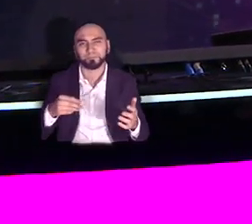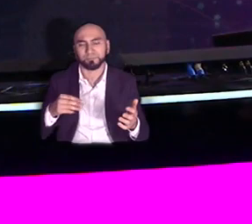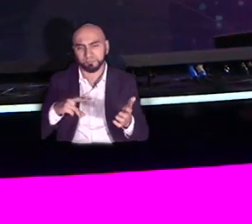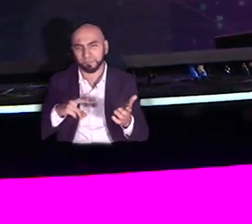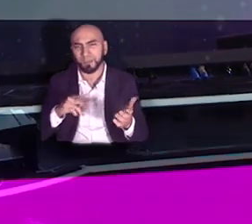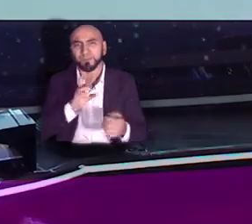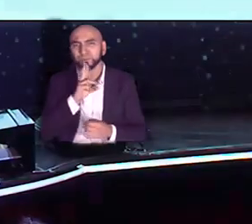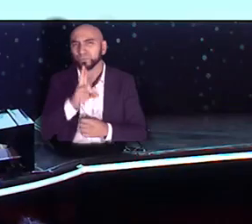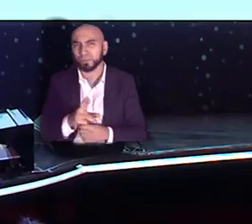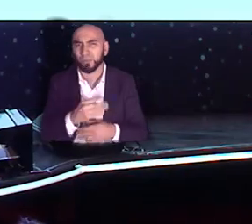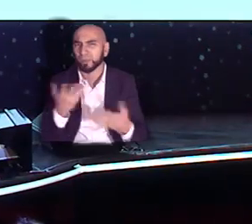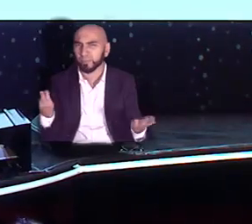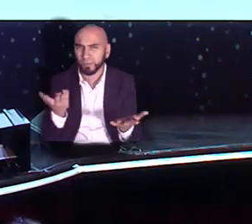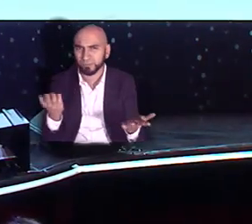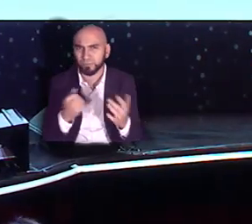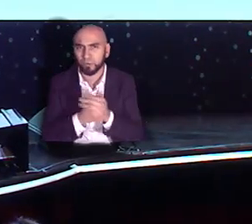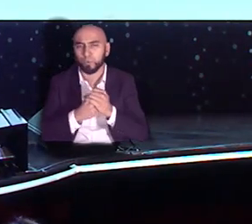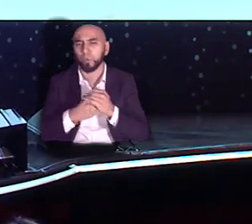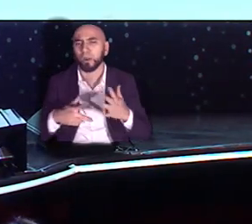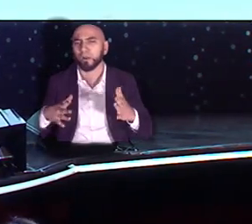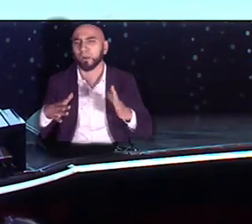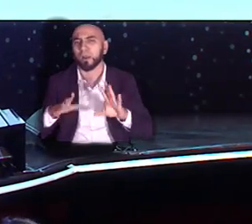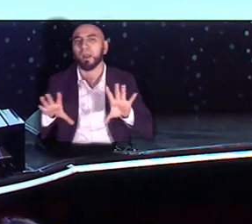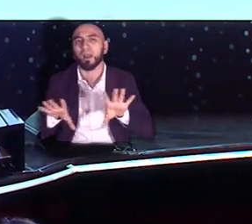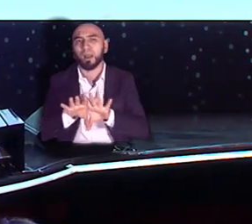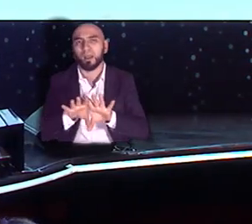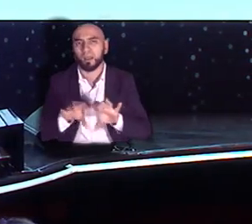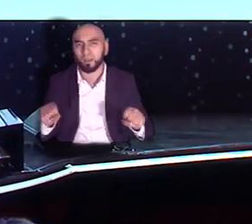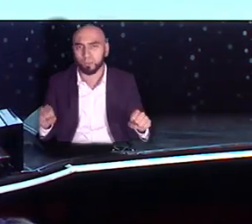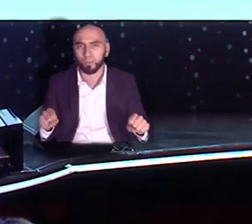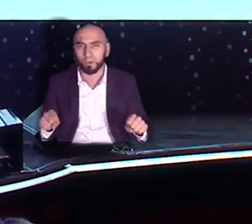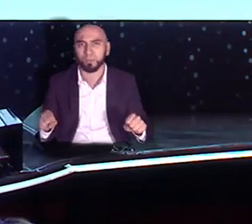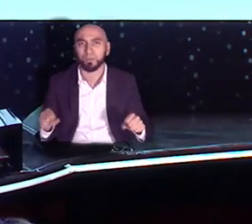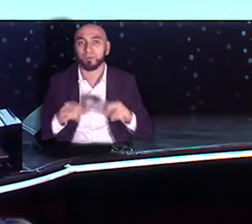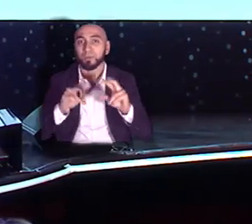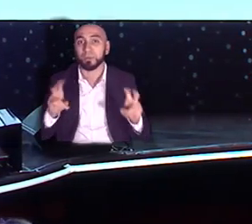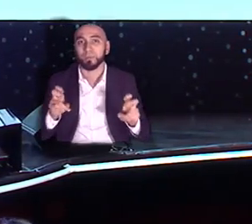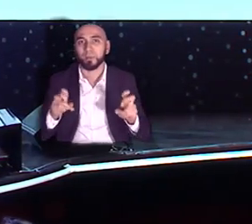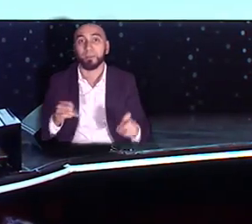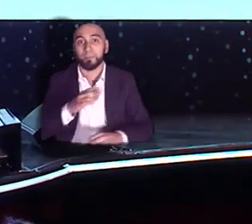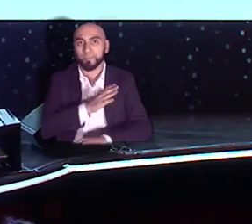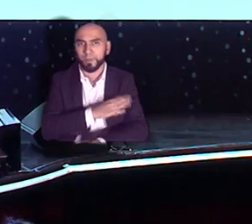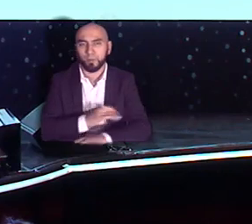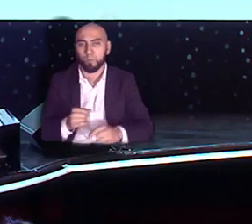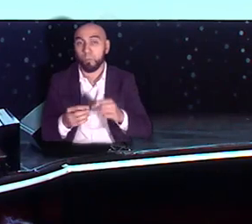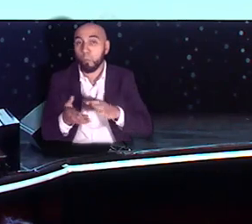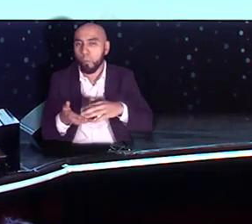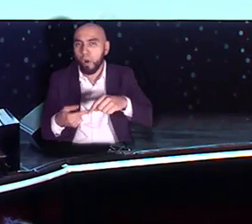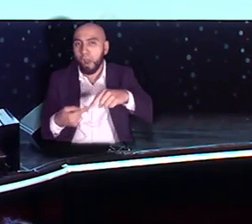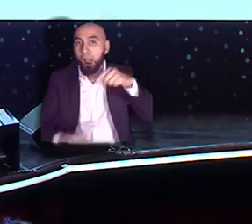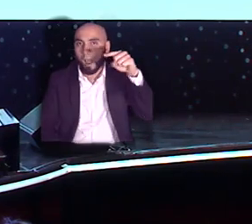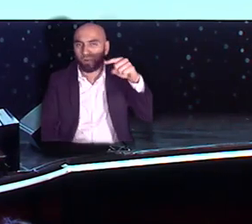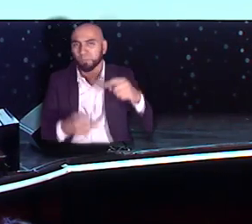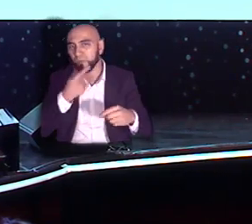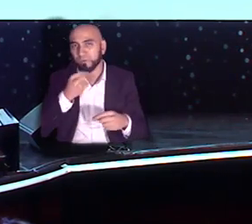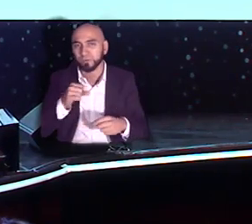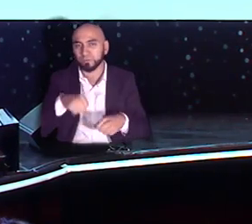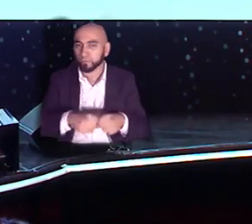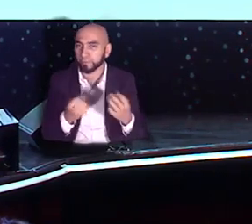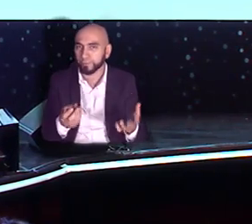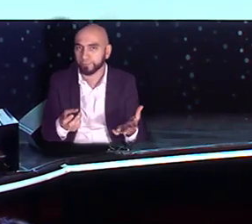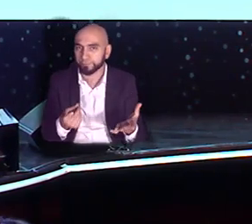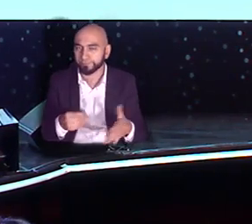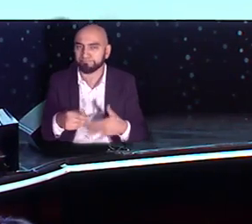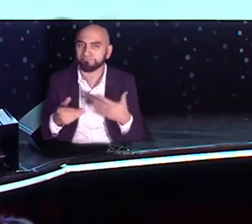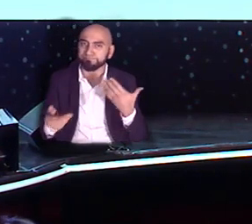en una concesión en estas piernas. Pueden ser muy largas o rompibles.